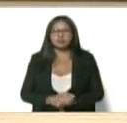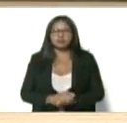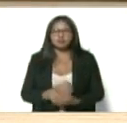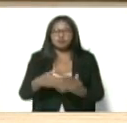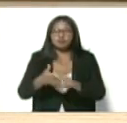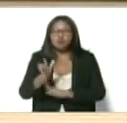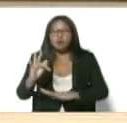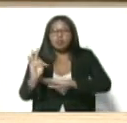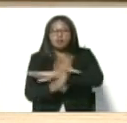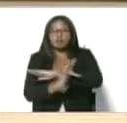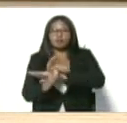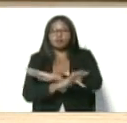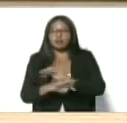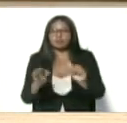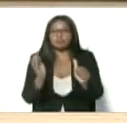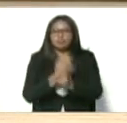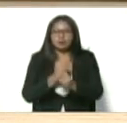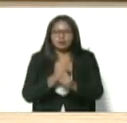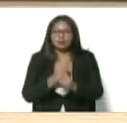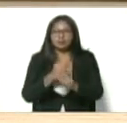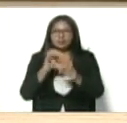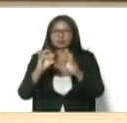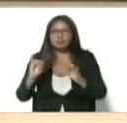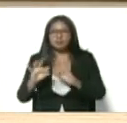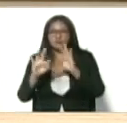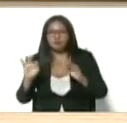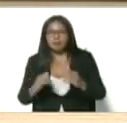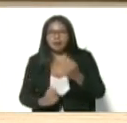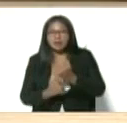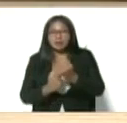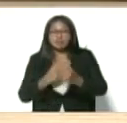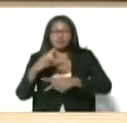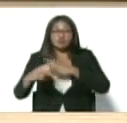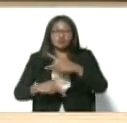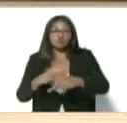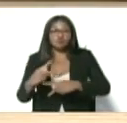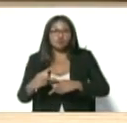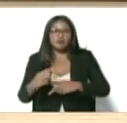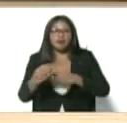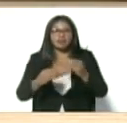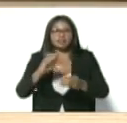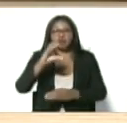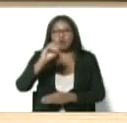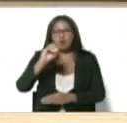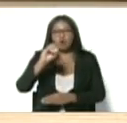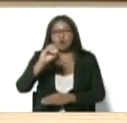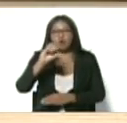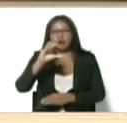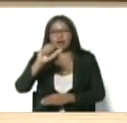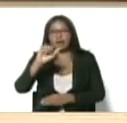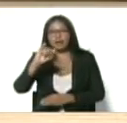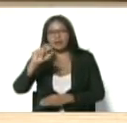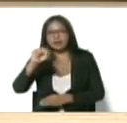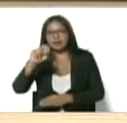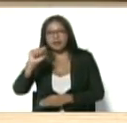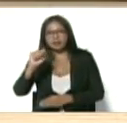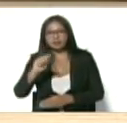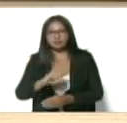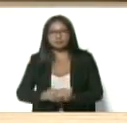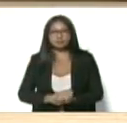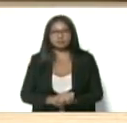todo en la frontera que forman parte de la base de la producción de la cocaína las sustancias químicas